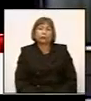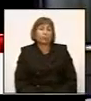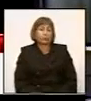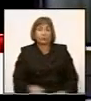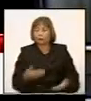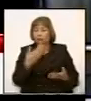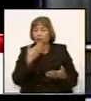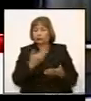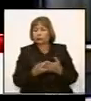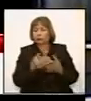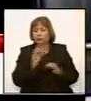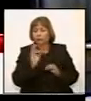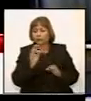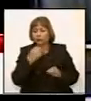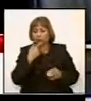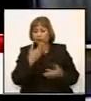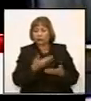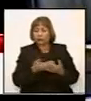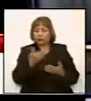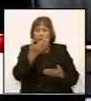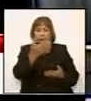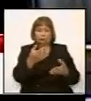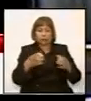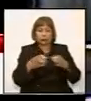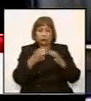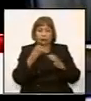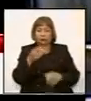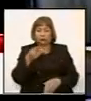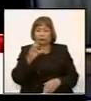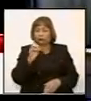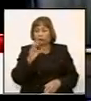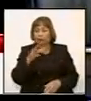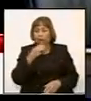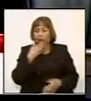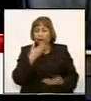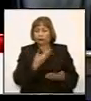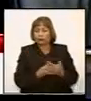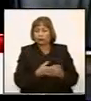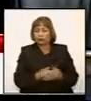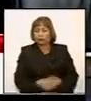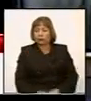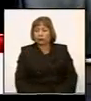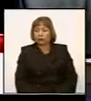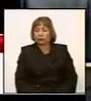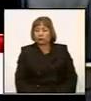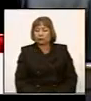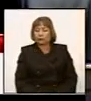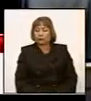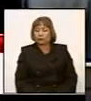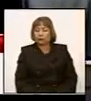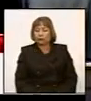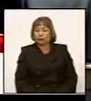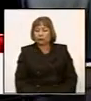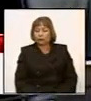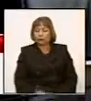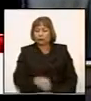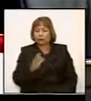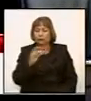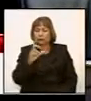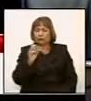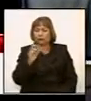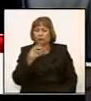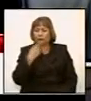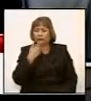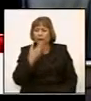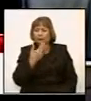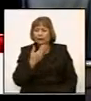Gracias, presidente. No simplemente, como bien ha dicho la congresista Choquehuanca, le agradezco al congresista Flores. Clemente Flores, es